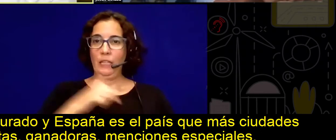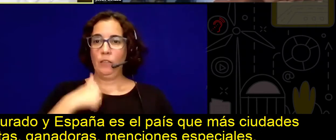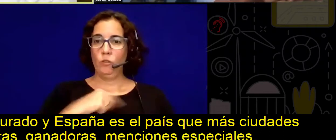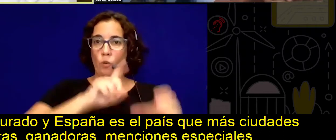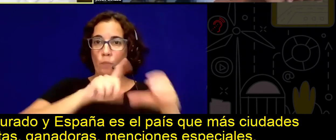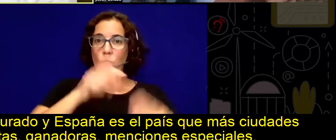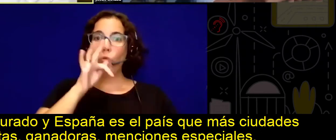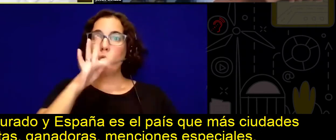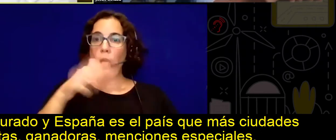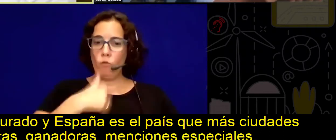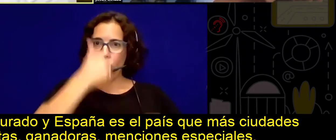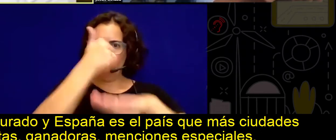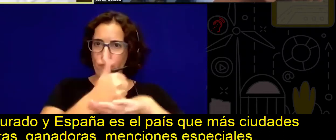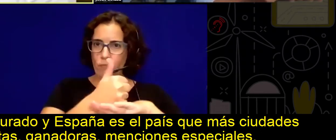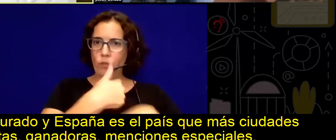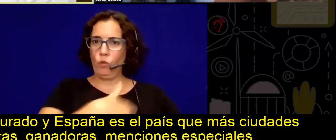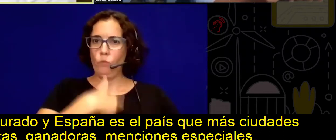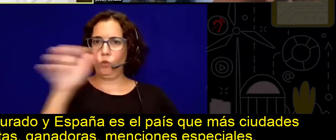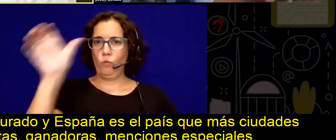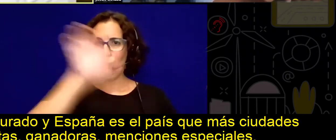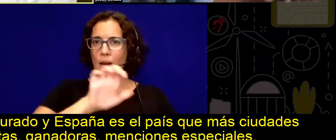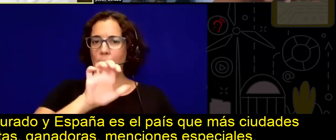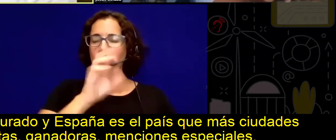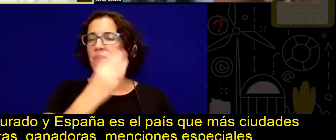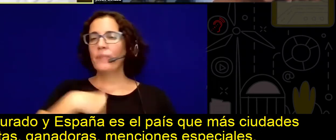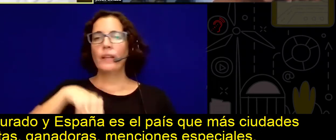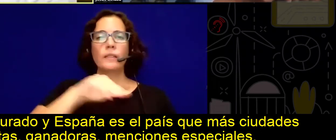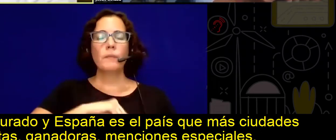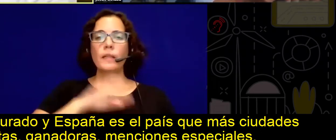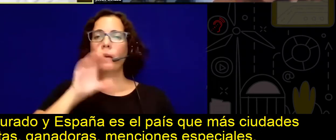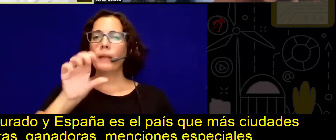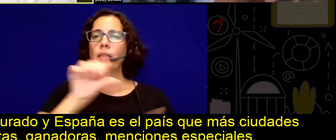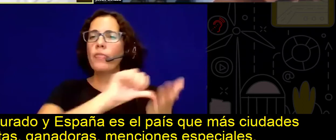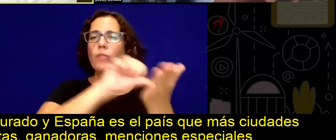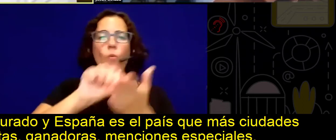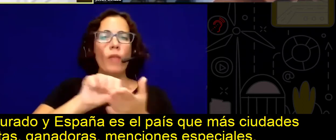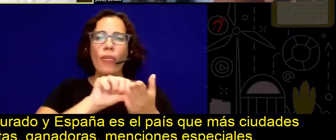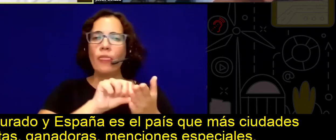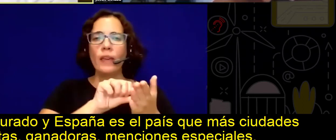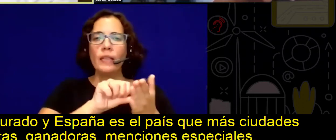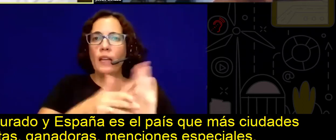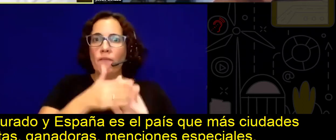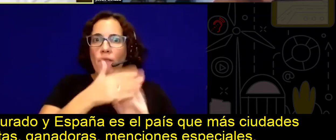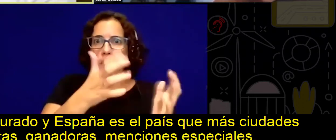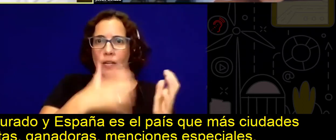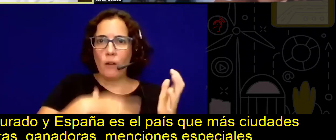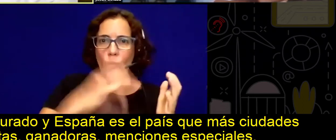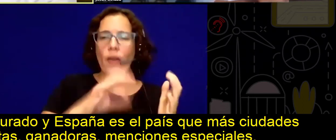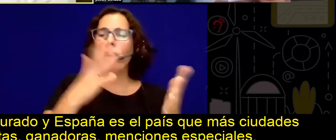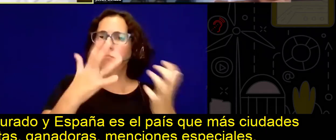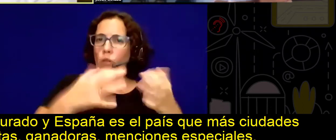estos premios de la Comisión Europea, y España es el país que más ciudades tiene finalistas, ganadoras,